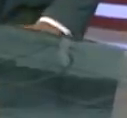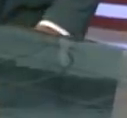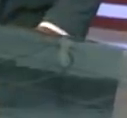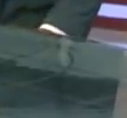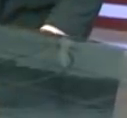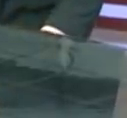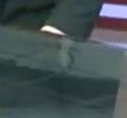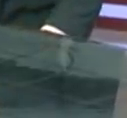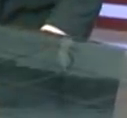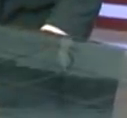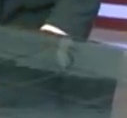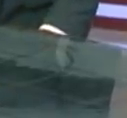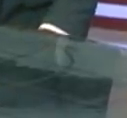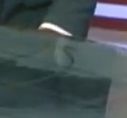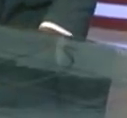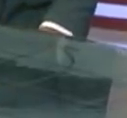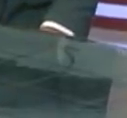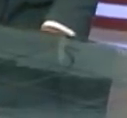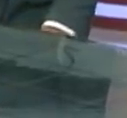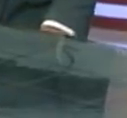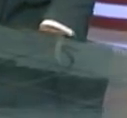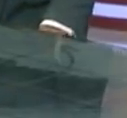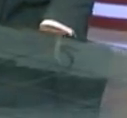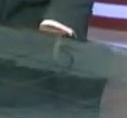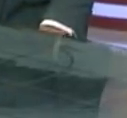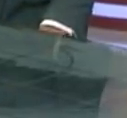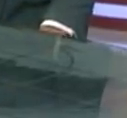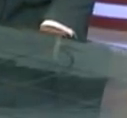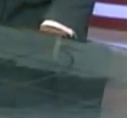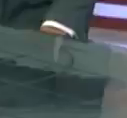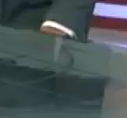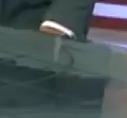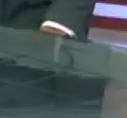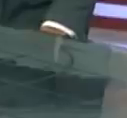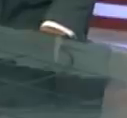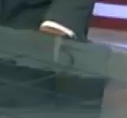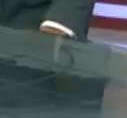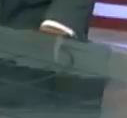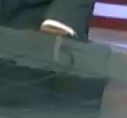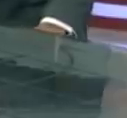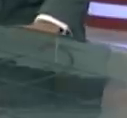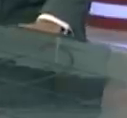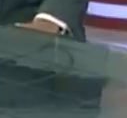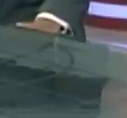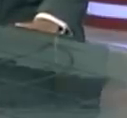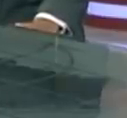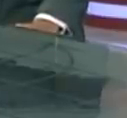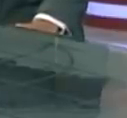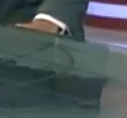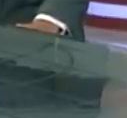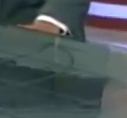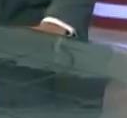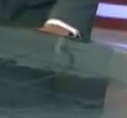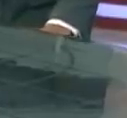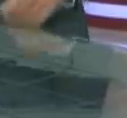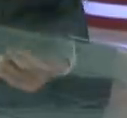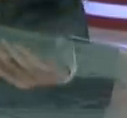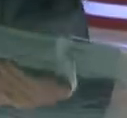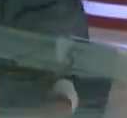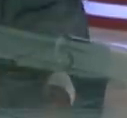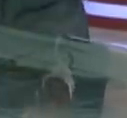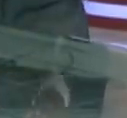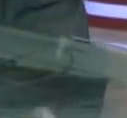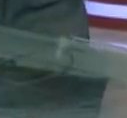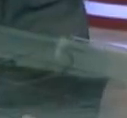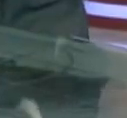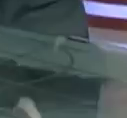Información de último minuto. Estaremos atentos a lo que ocurre en Ecuador, pero como cada domingo, el balance presidencial a través del COVID-19 ya es